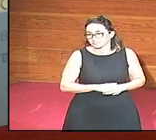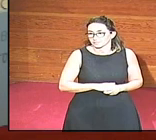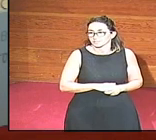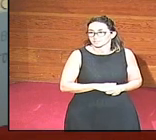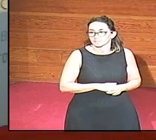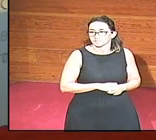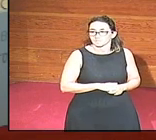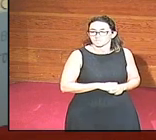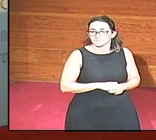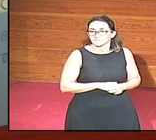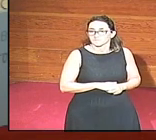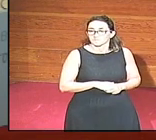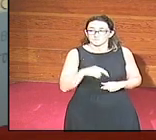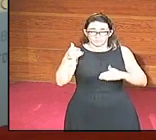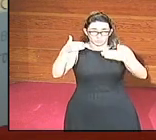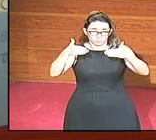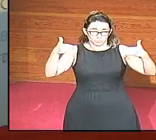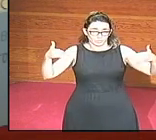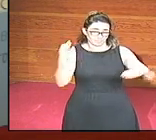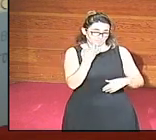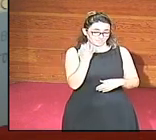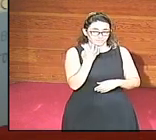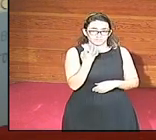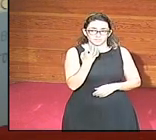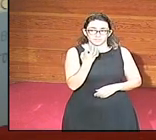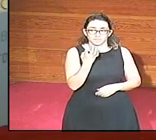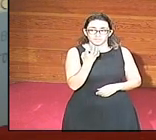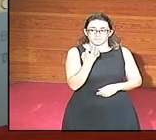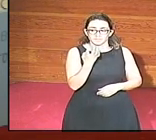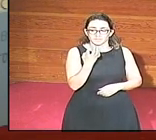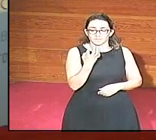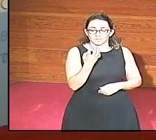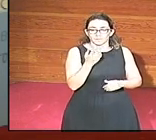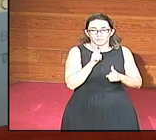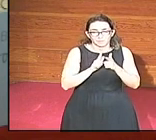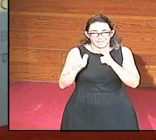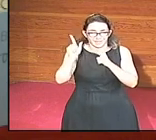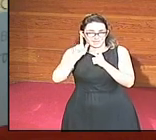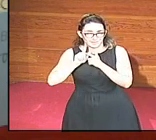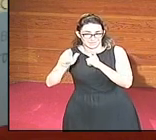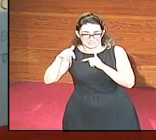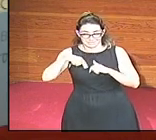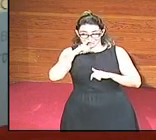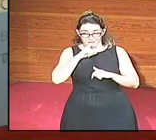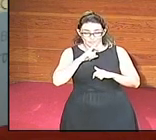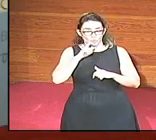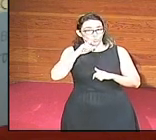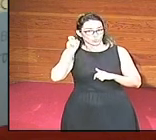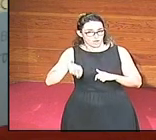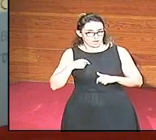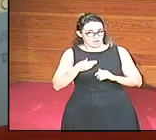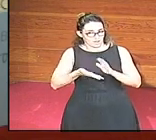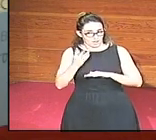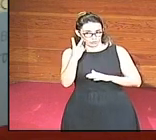Que básicamente son los dos, es un resumen de los dos primeros viajes que he hecho este año a Ucrania